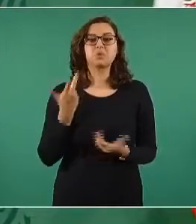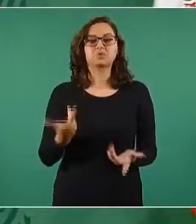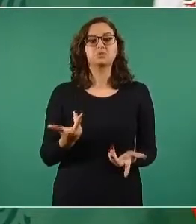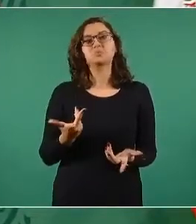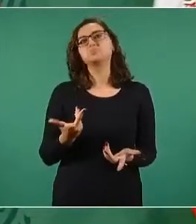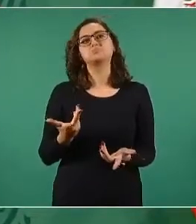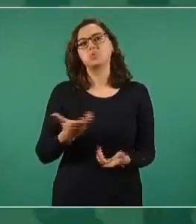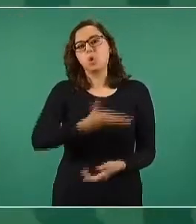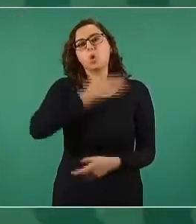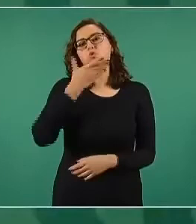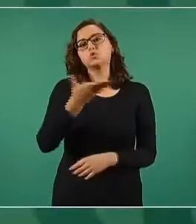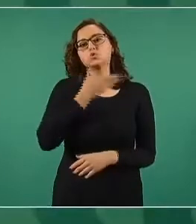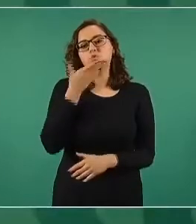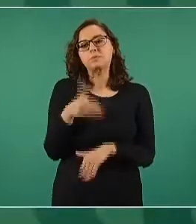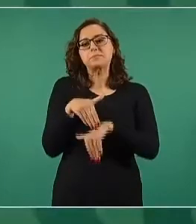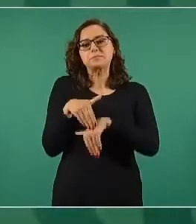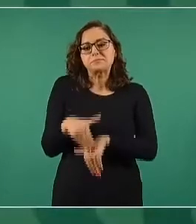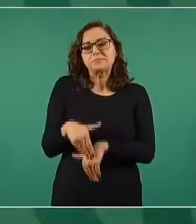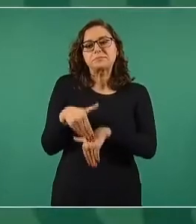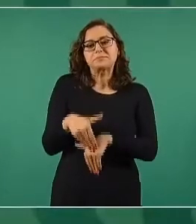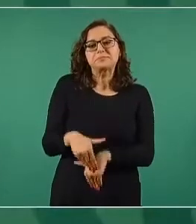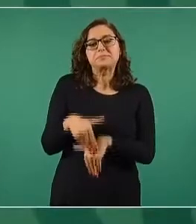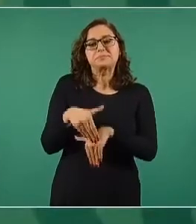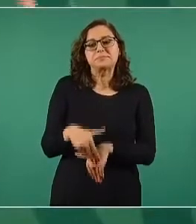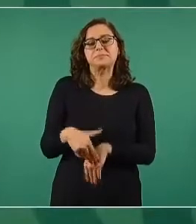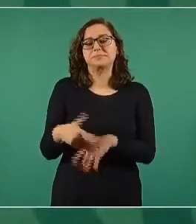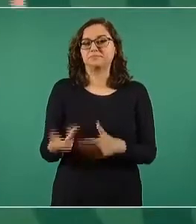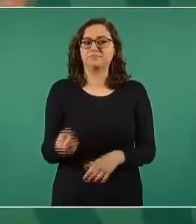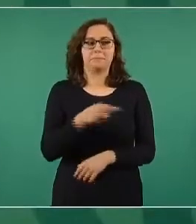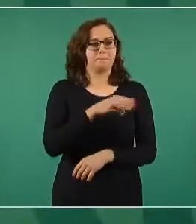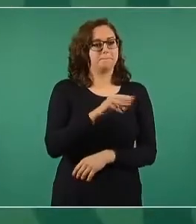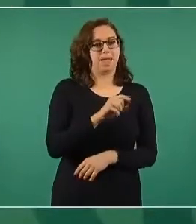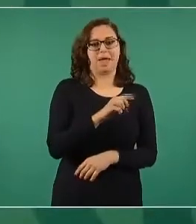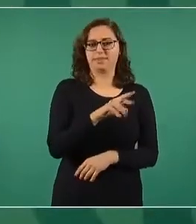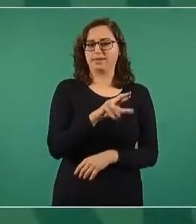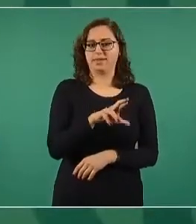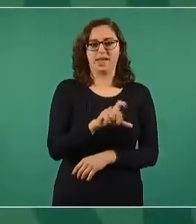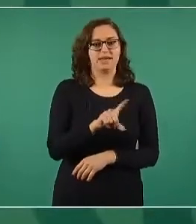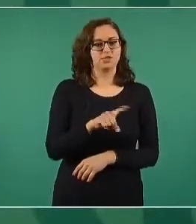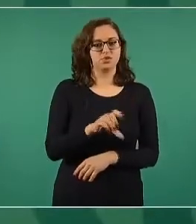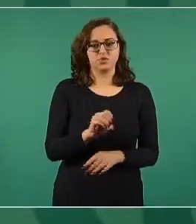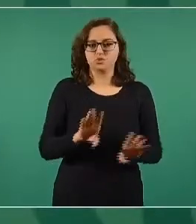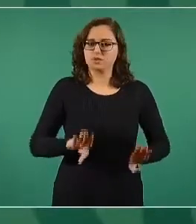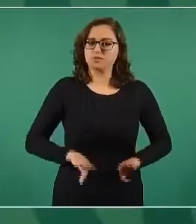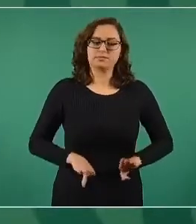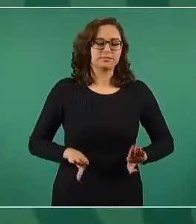ortodoxo, vamos a decir, muy distinto a Madrazo,